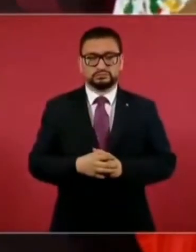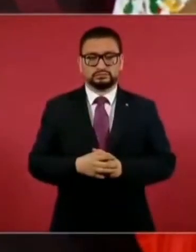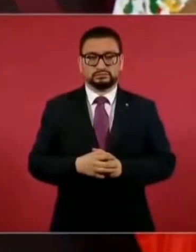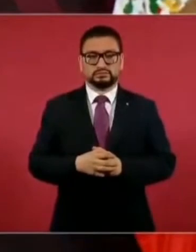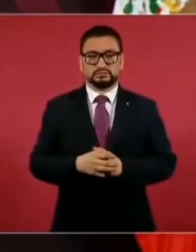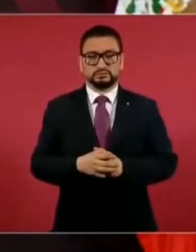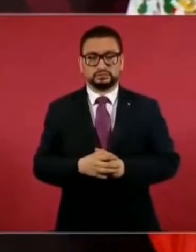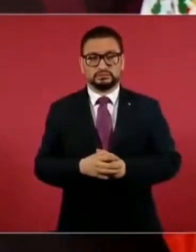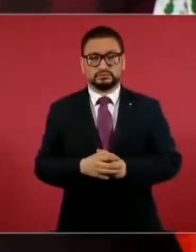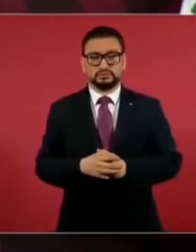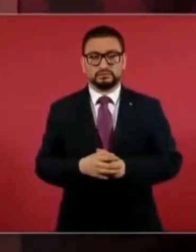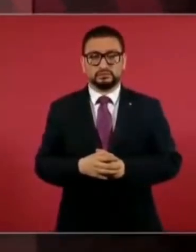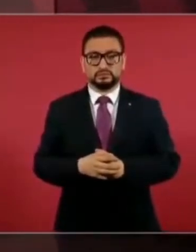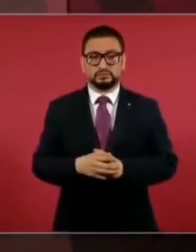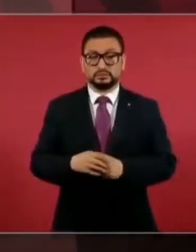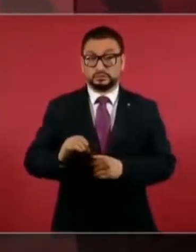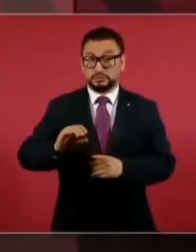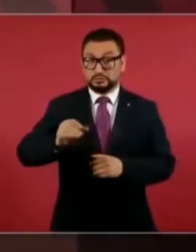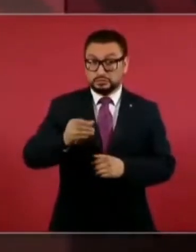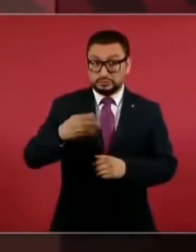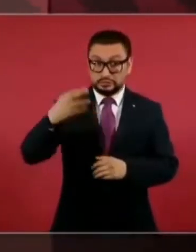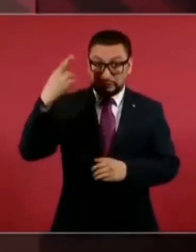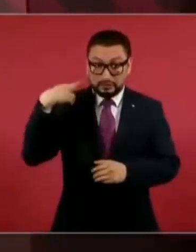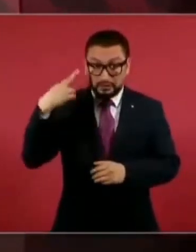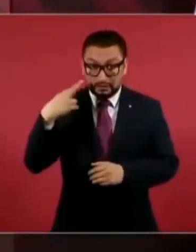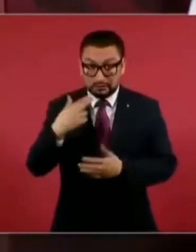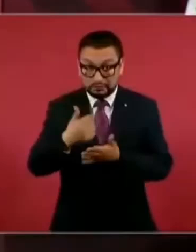¿Me ayudaron los de la radio?